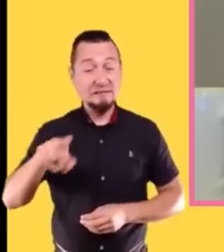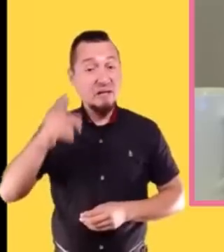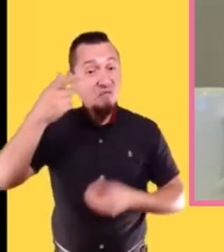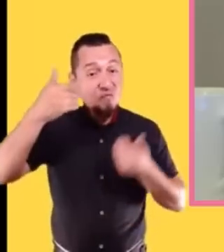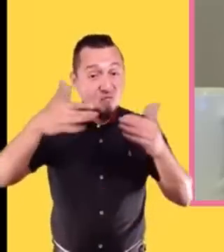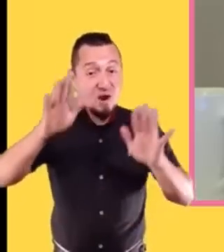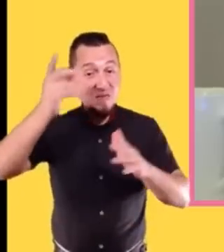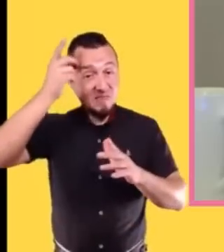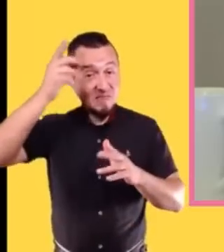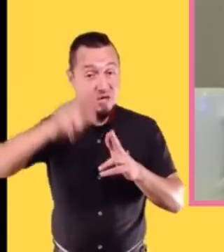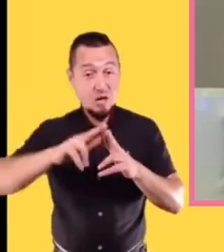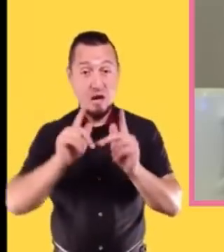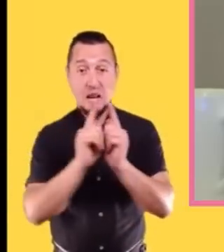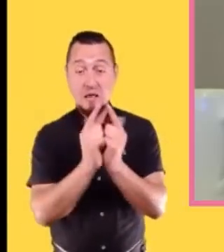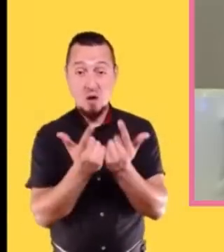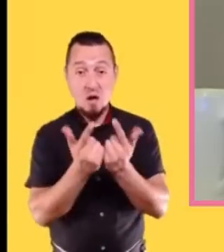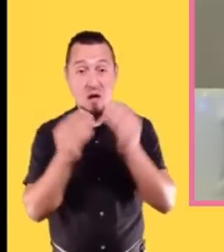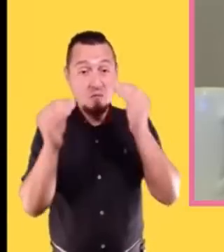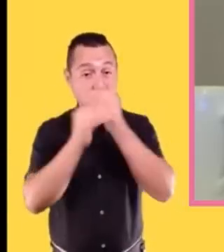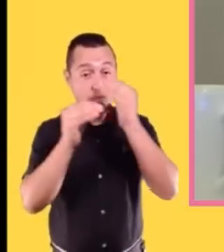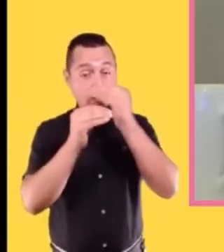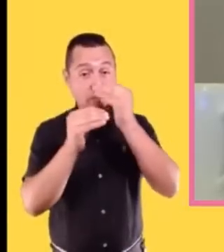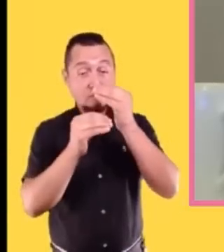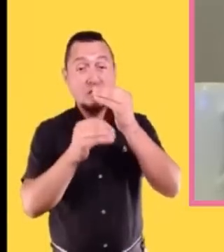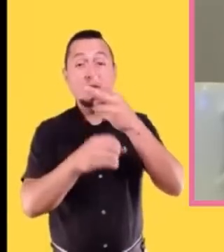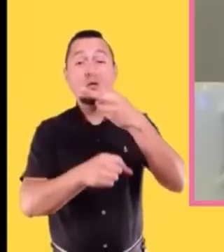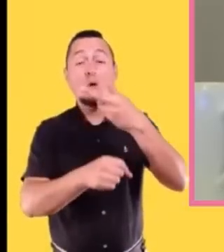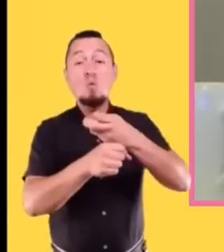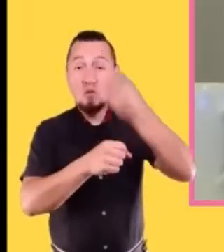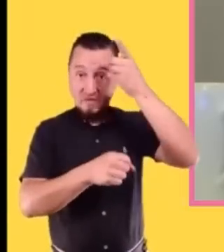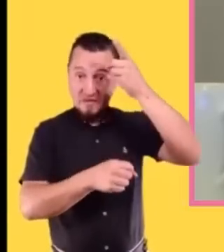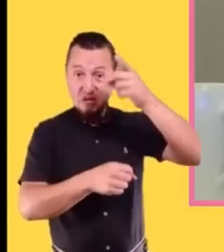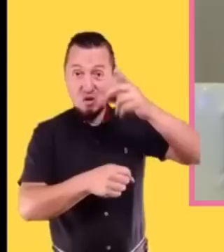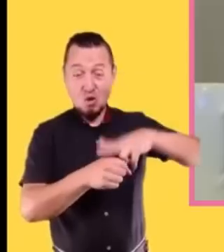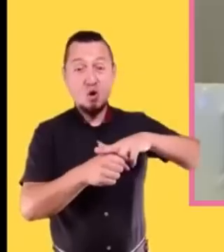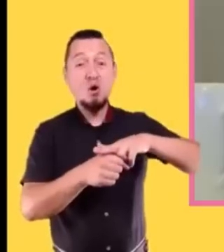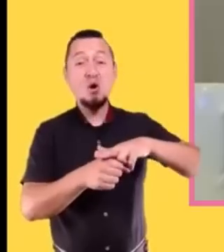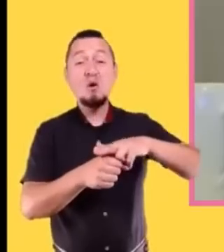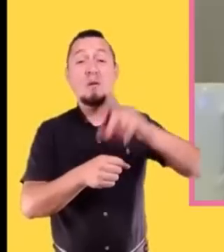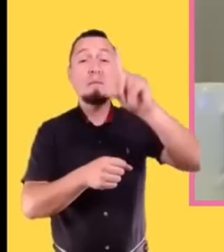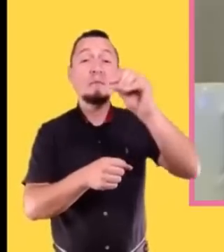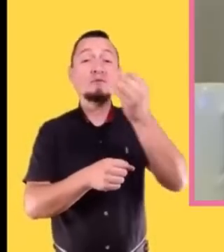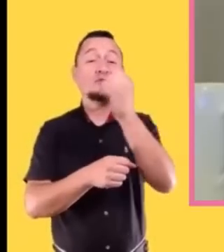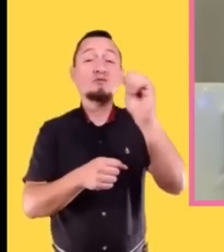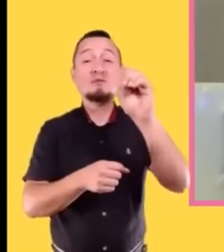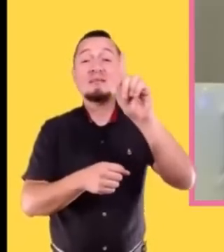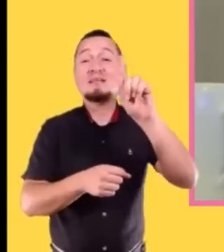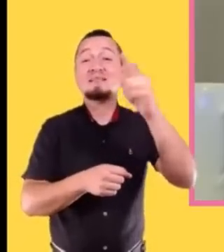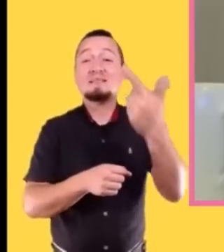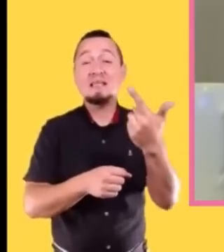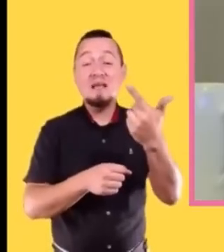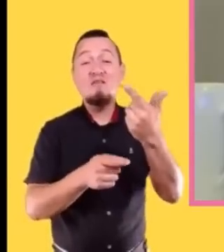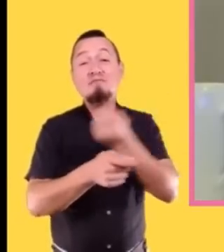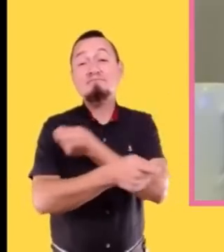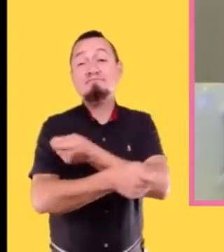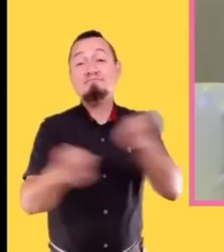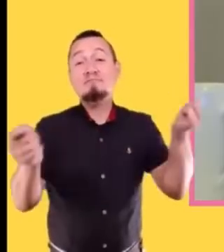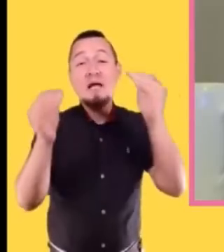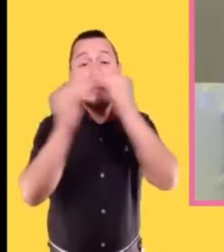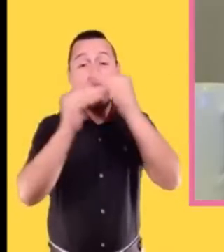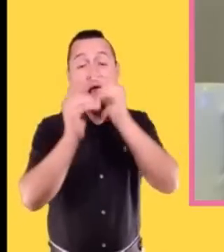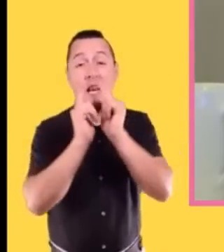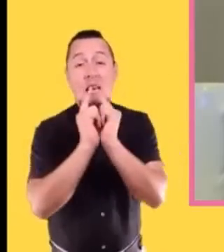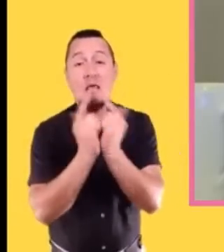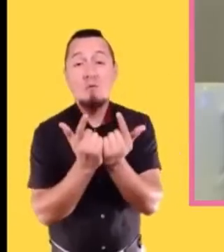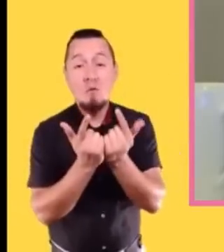Libros de Texto Gratuito, el segundo director, en 1977, y fue uno de los impulsores fundamentales